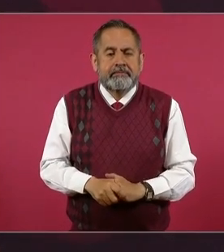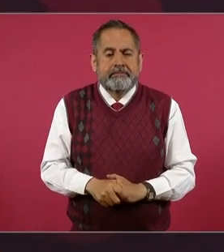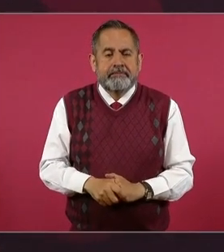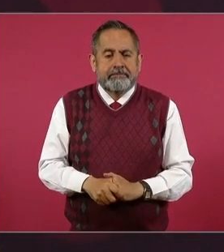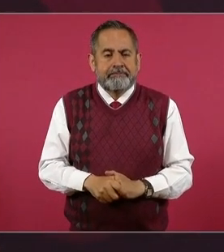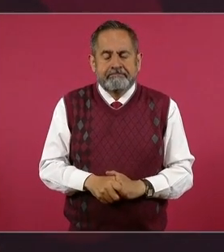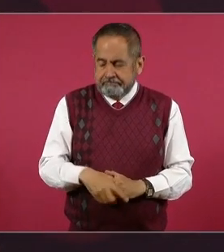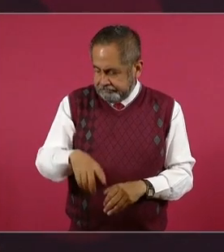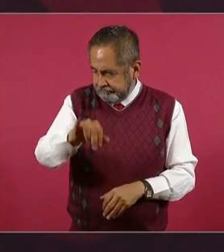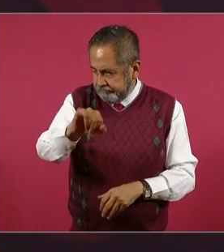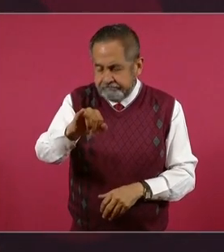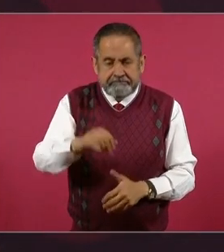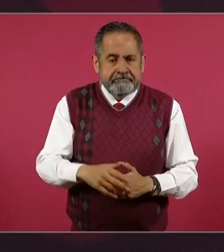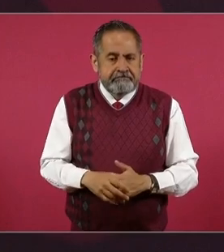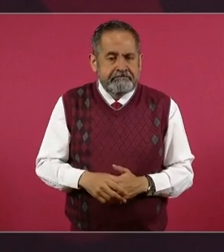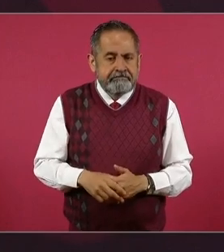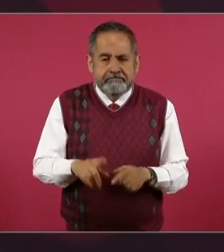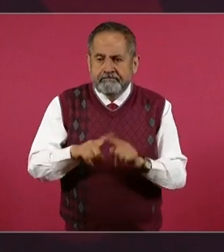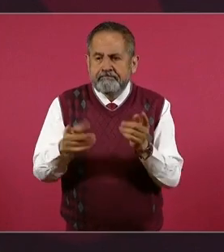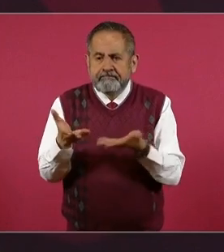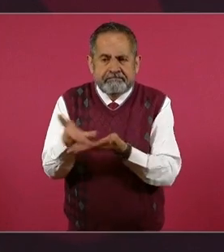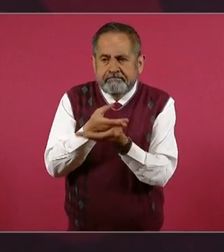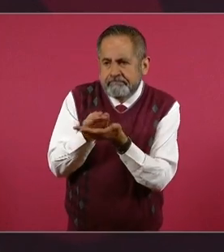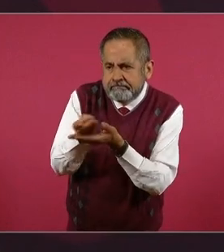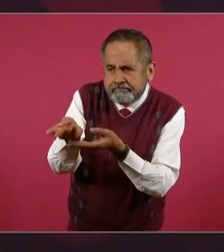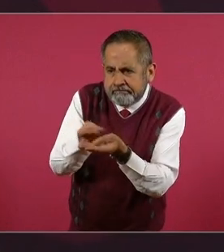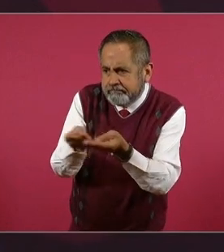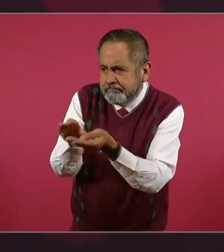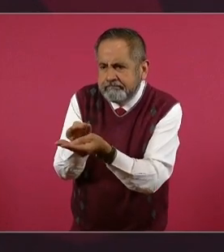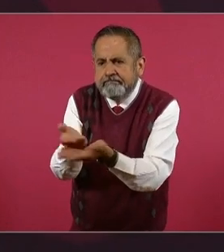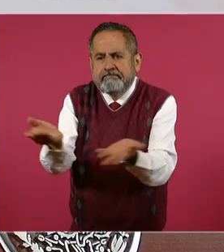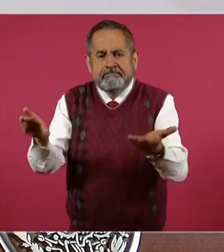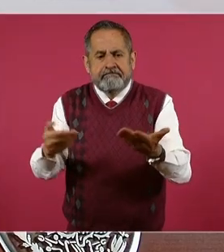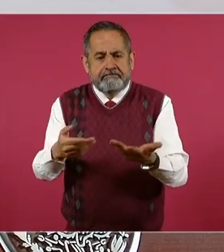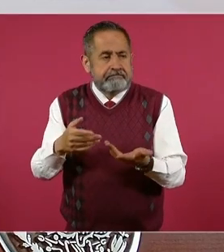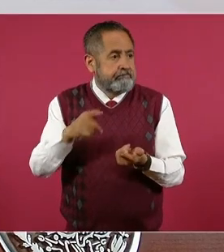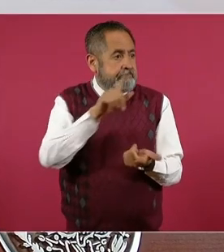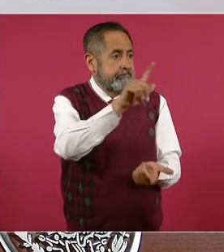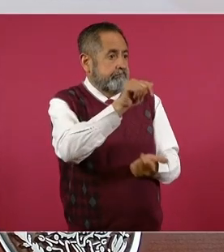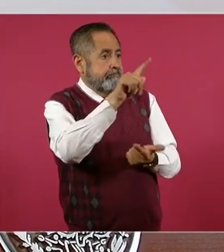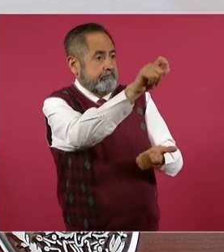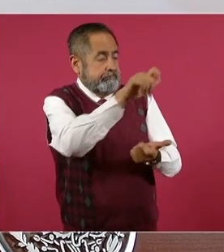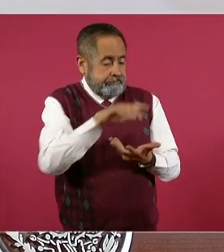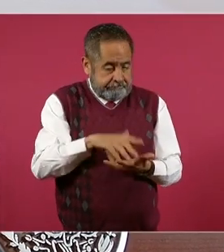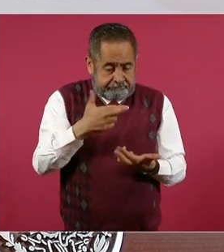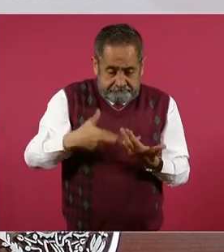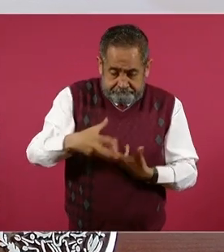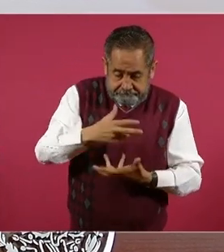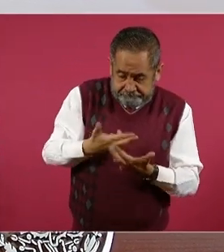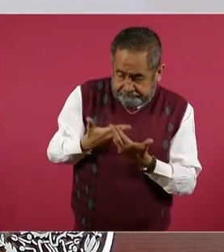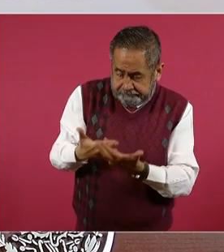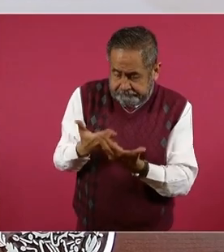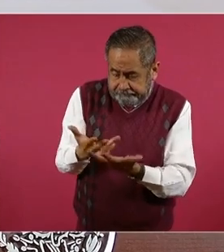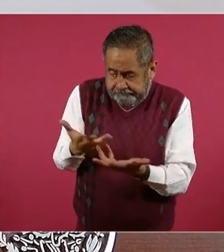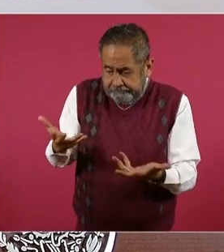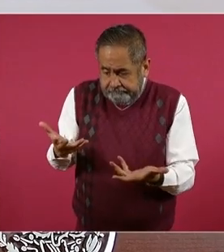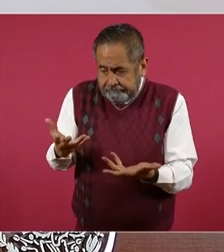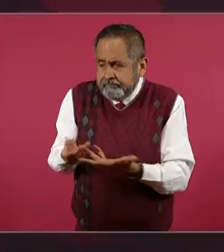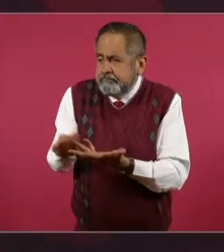Sí, es distribución del ingreso, distribución de la